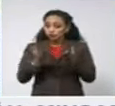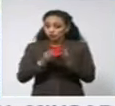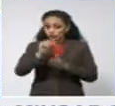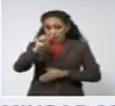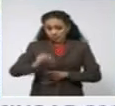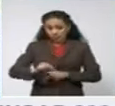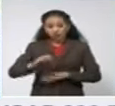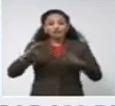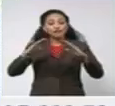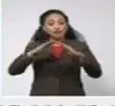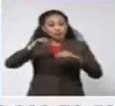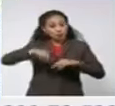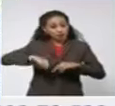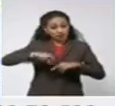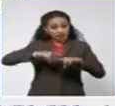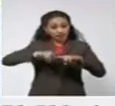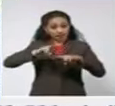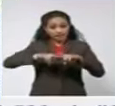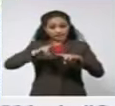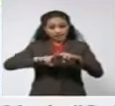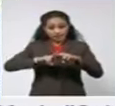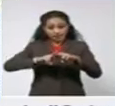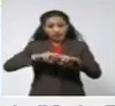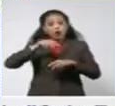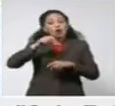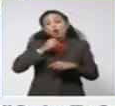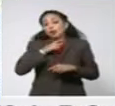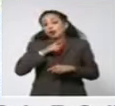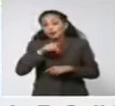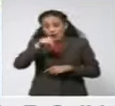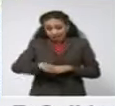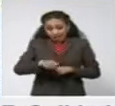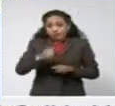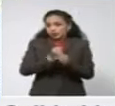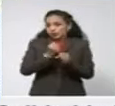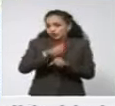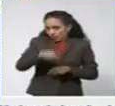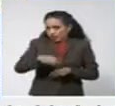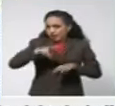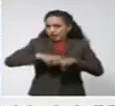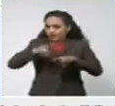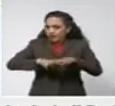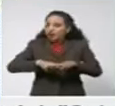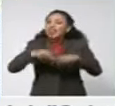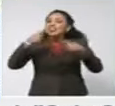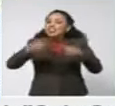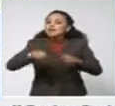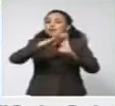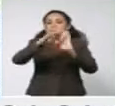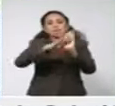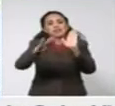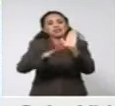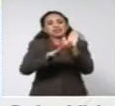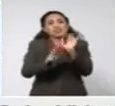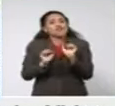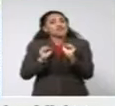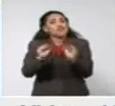forma u otra nos encontramos aquí, pues realmente extrememos las medidas